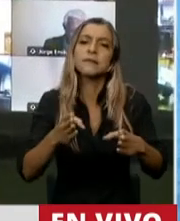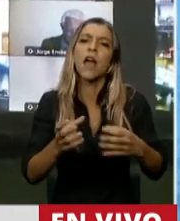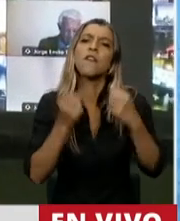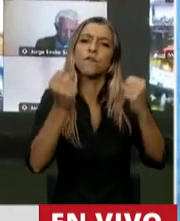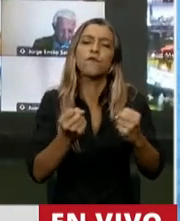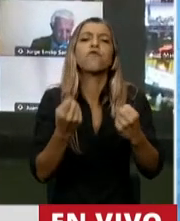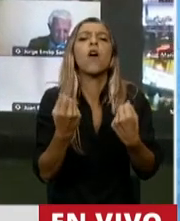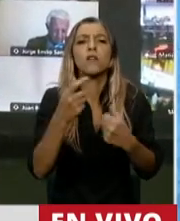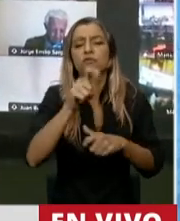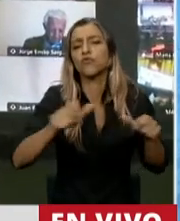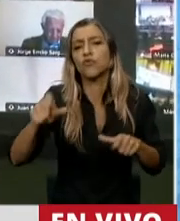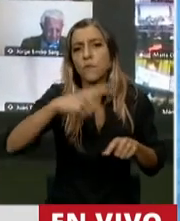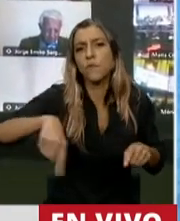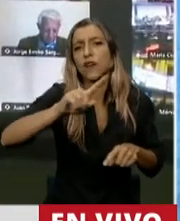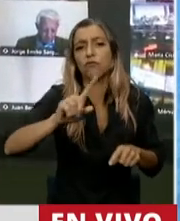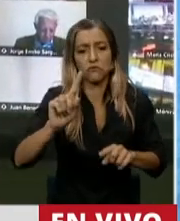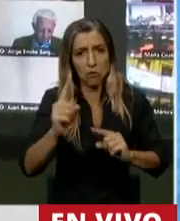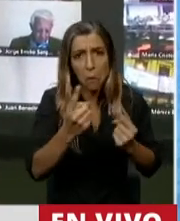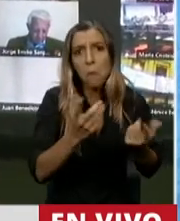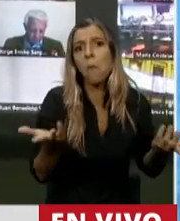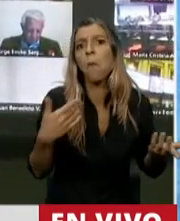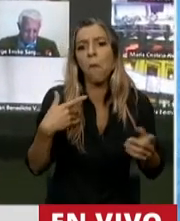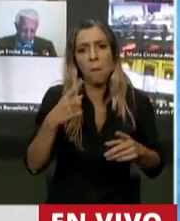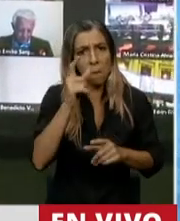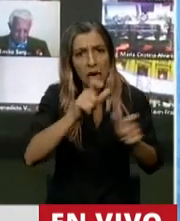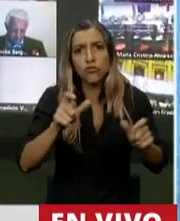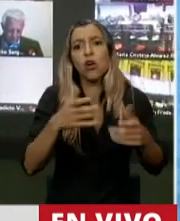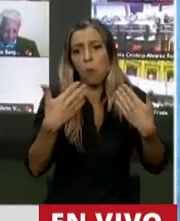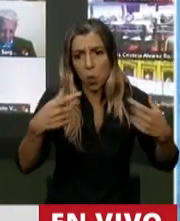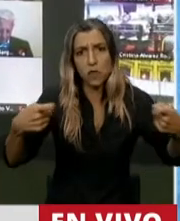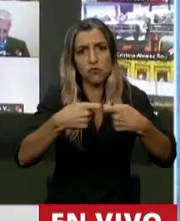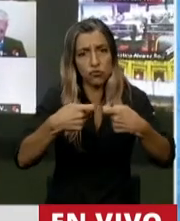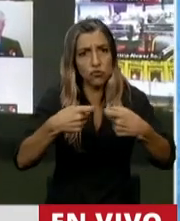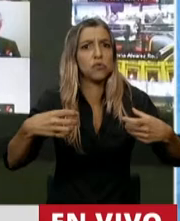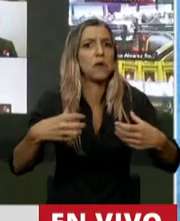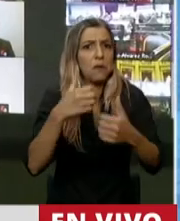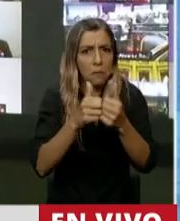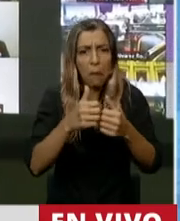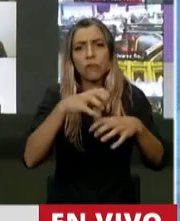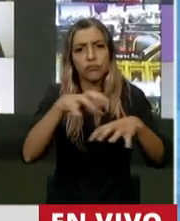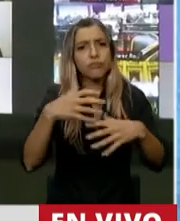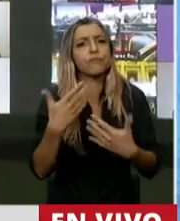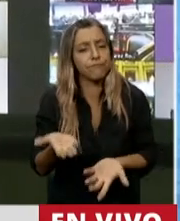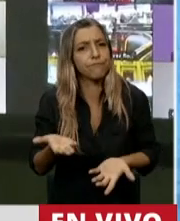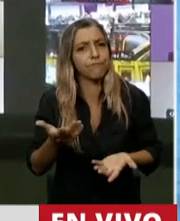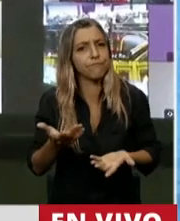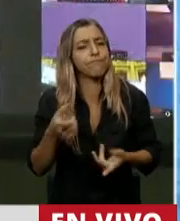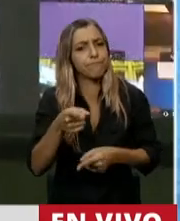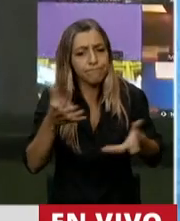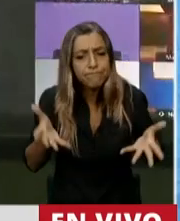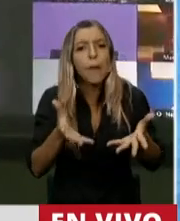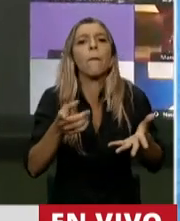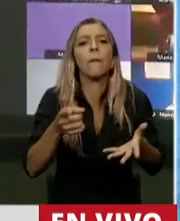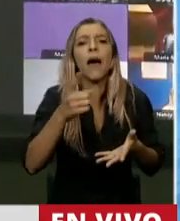de las personas individuales, las personas asociadas en el país, para que lleven adelante un